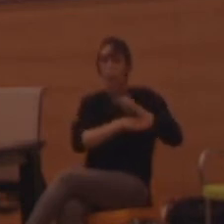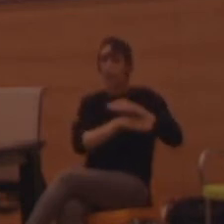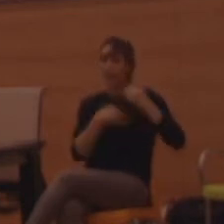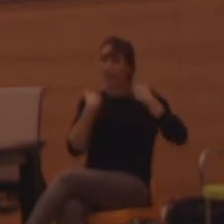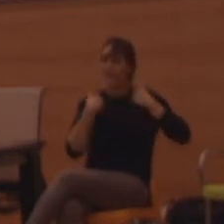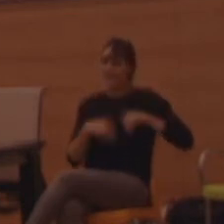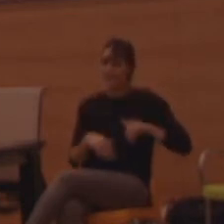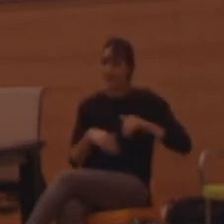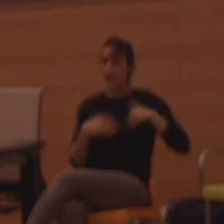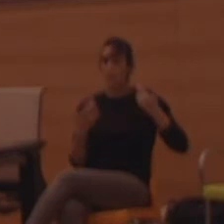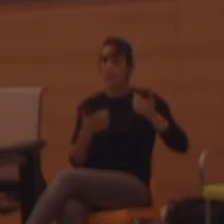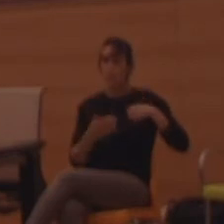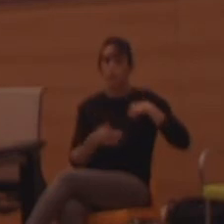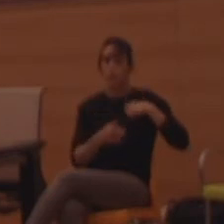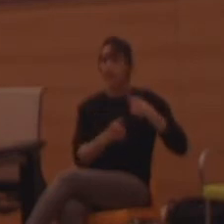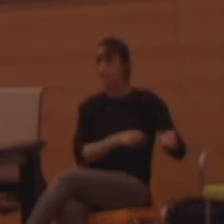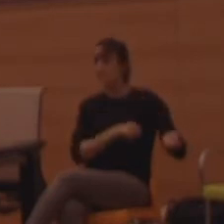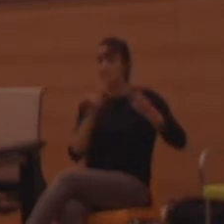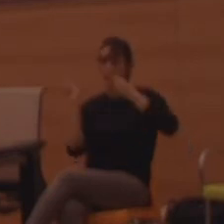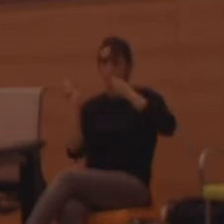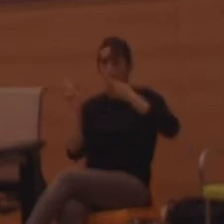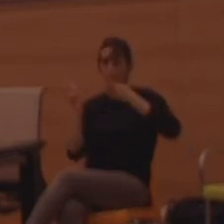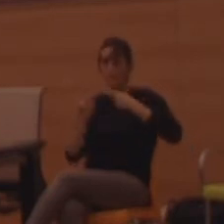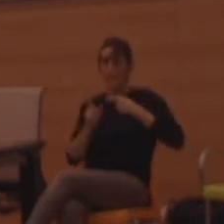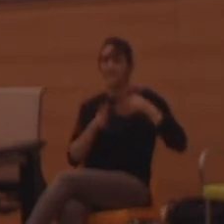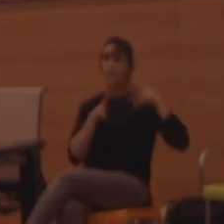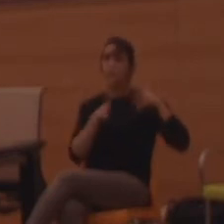allí una vez que marcha del hospital, ¿no?